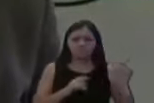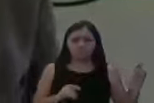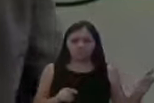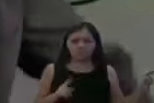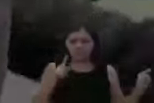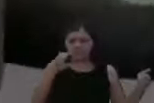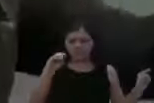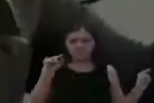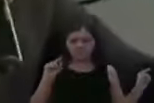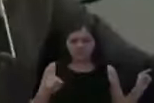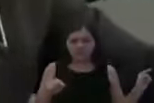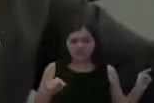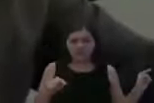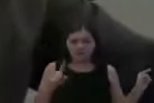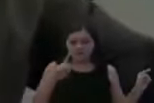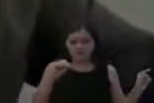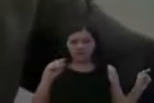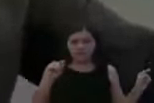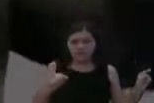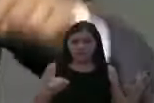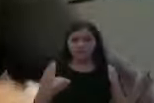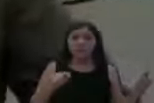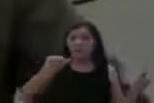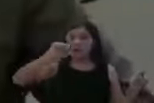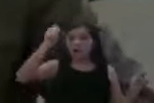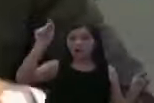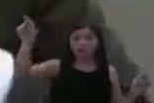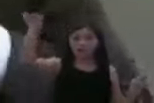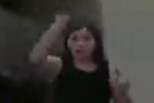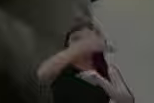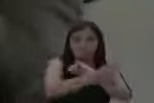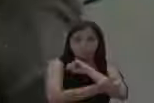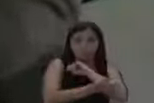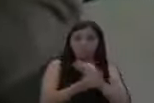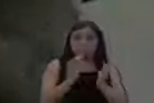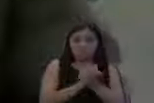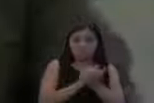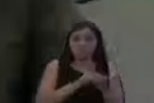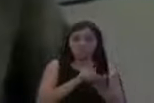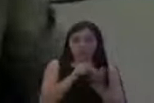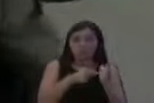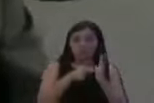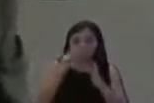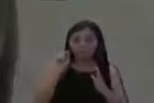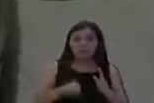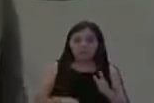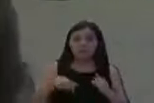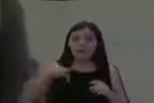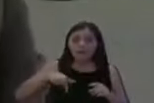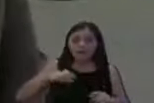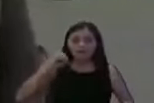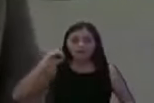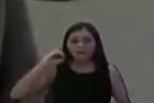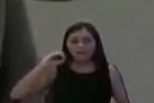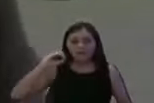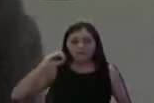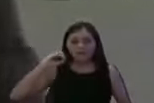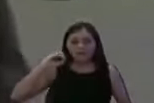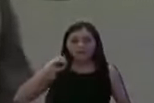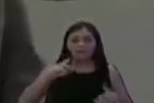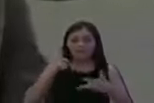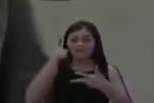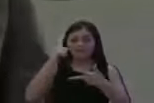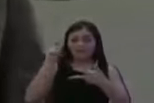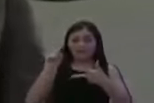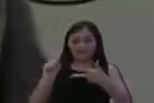países la sociedad conyugal como se llama sí paga impuestos en nuestro proyecto es cero y los otros 100,000 van a los tres hijos